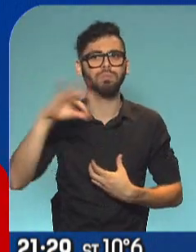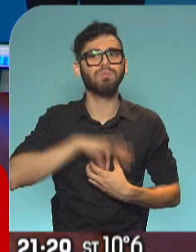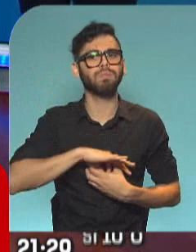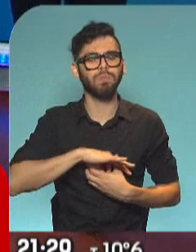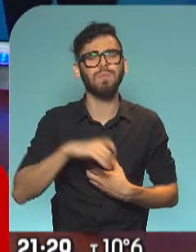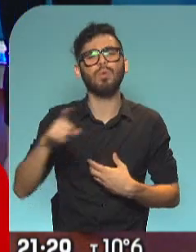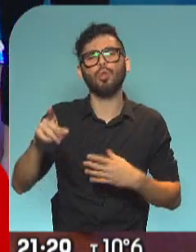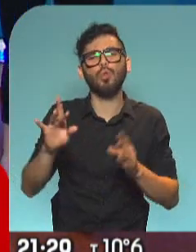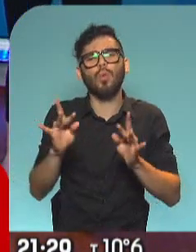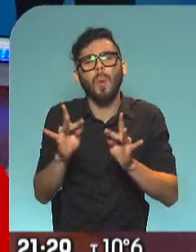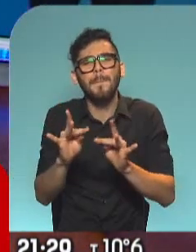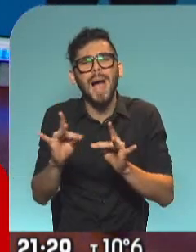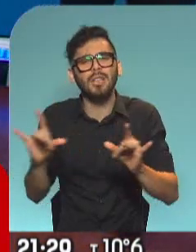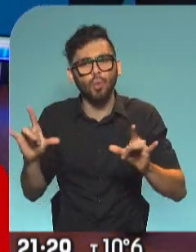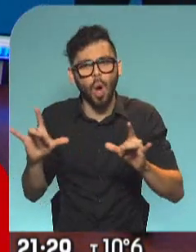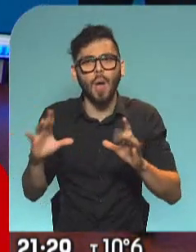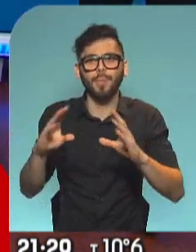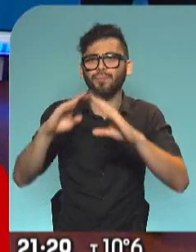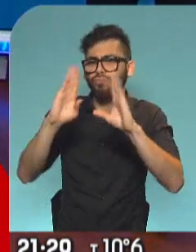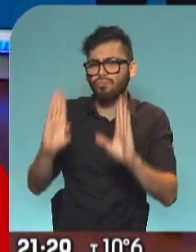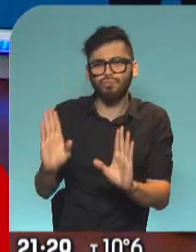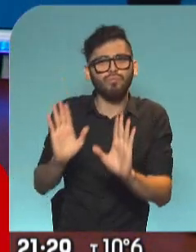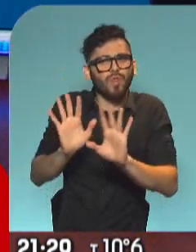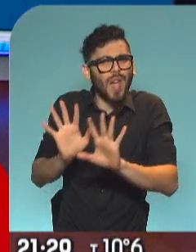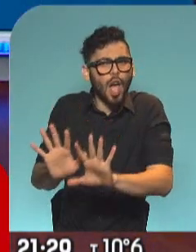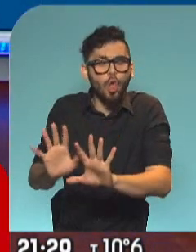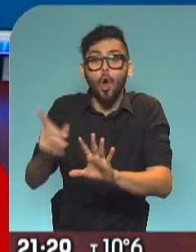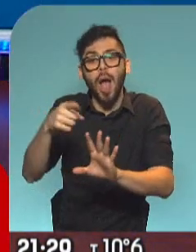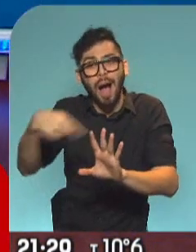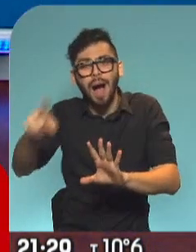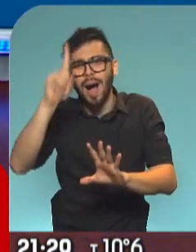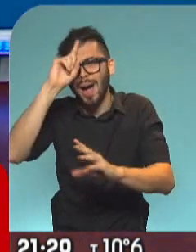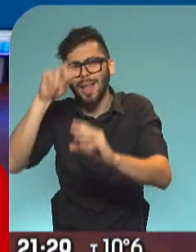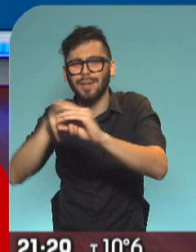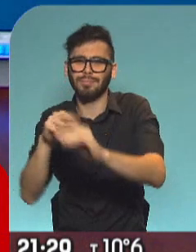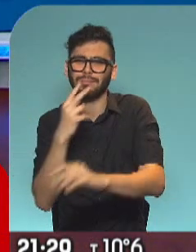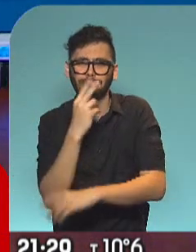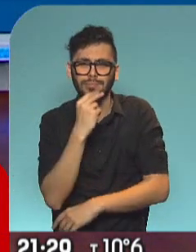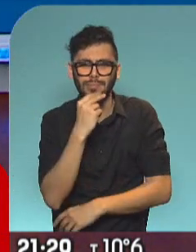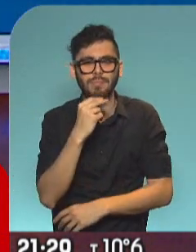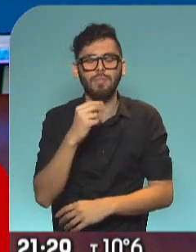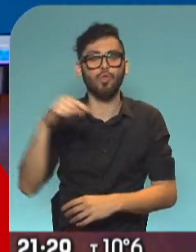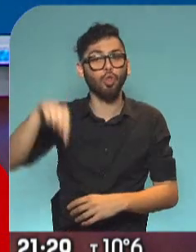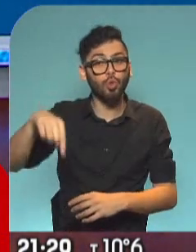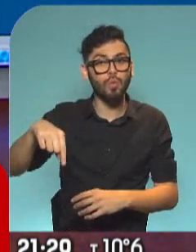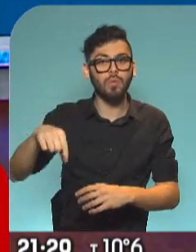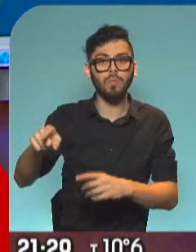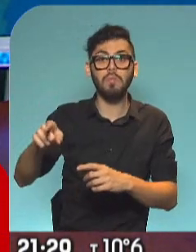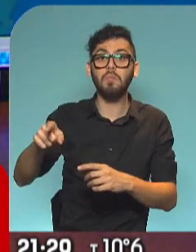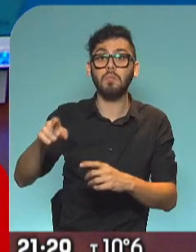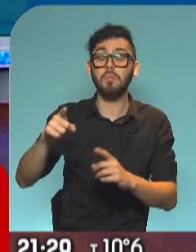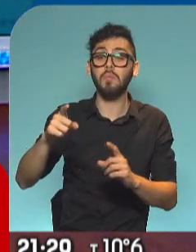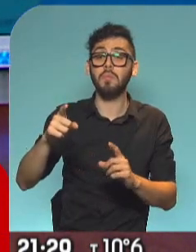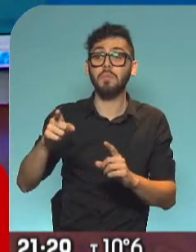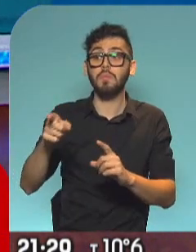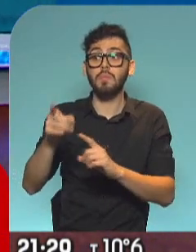mucho más leve, pudo quedarse en la residencia oficial, no tuvo que ser internado de urgencia y hoy le respondieron, no lo hizo el